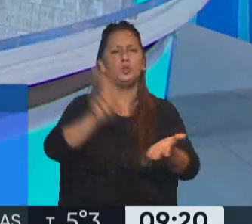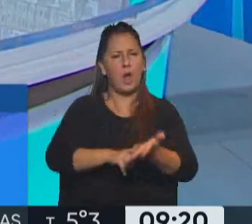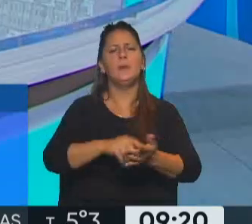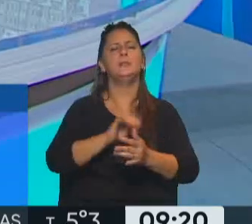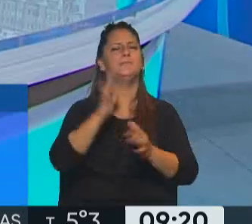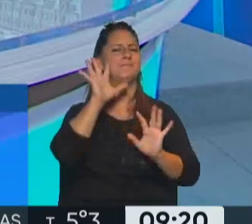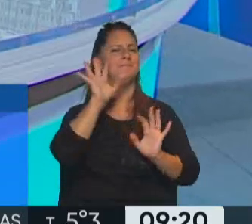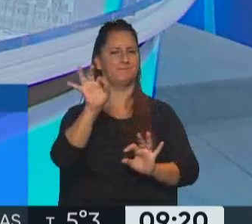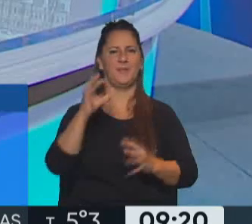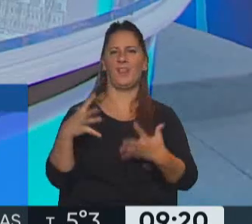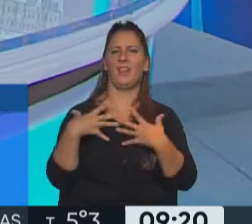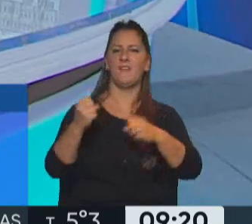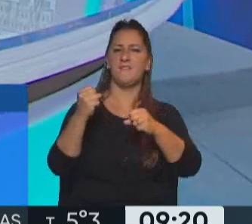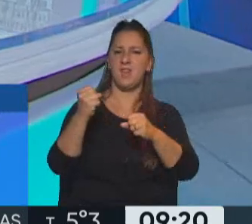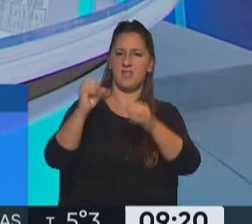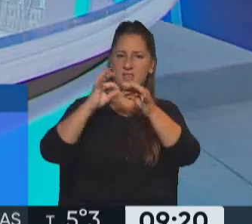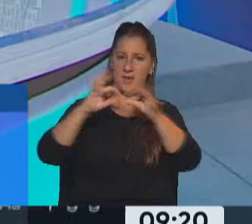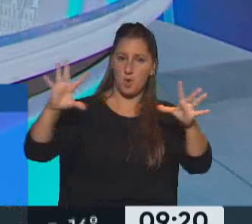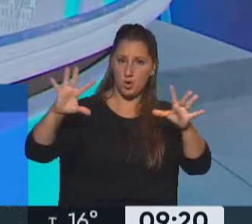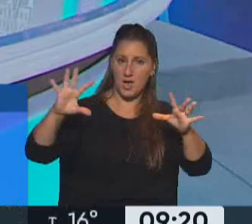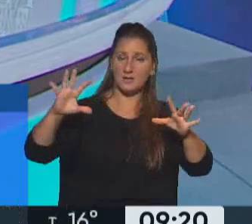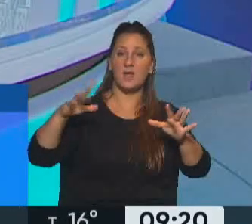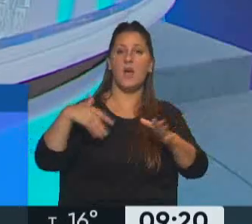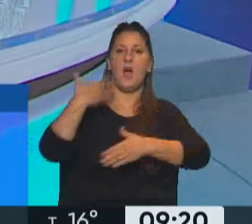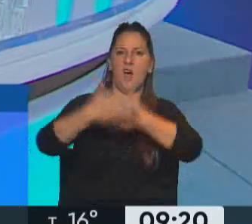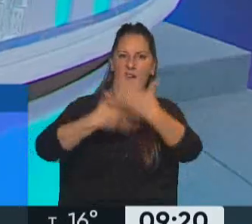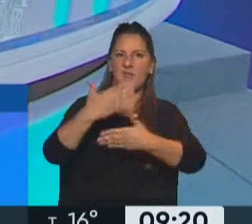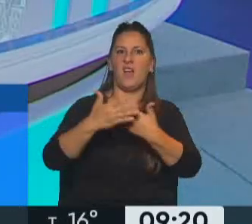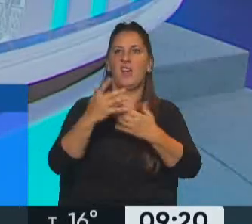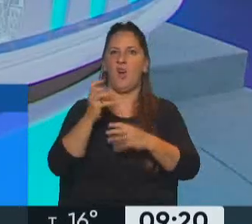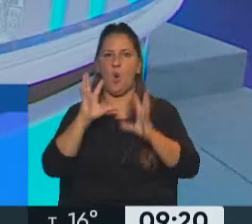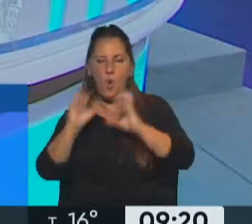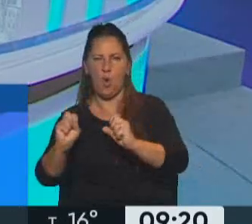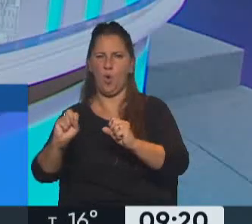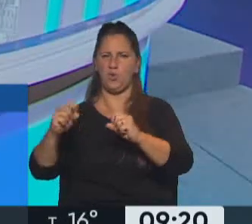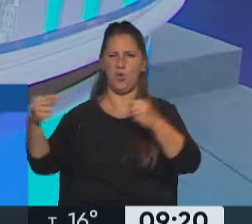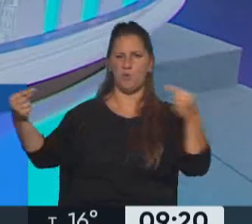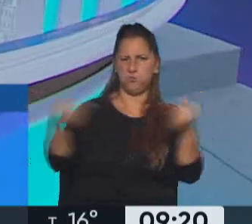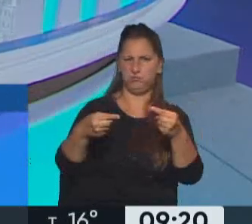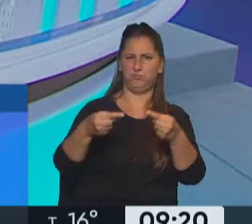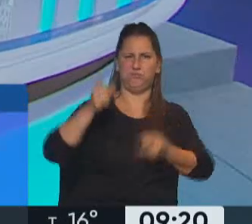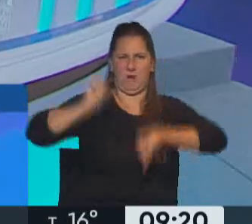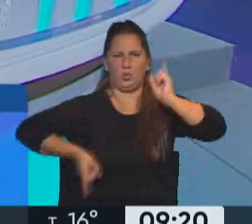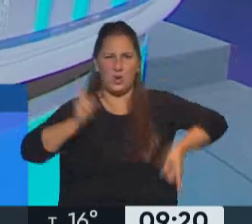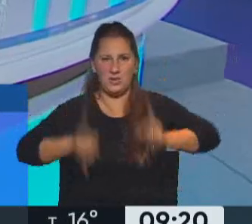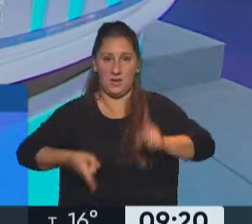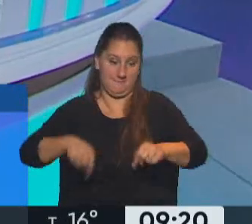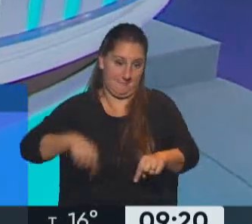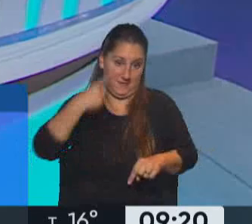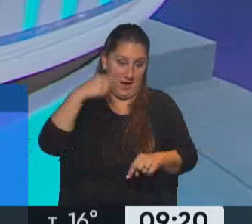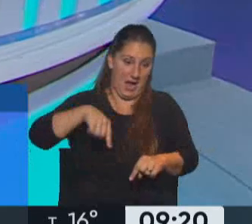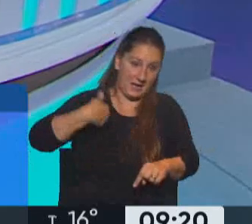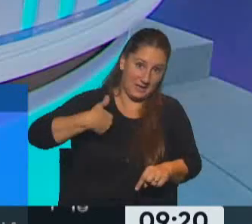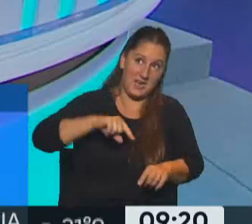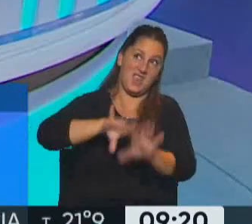reafirmando, defendiendo su democracia frente al avance de los discursos de odio, de tendencias autoritarias que los vemos en nuestro país y a nivel